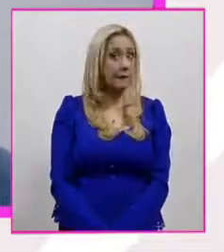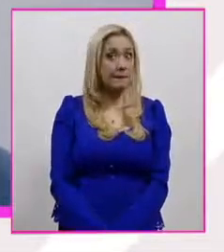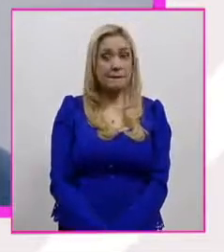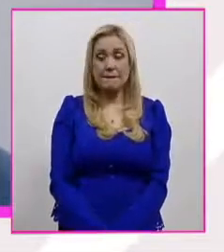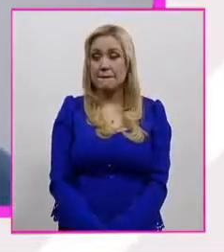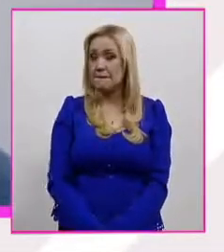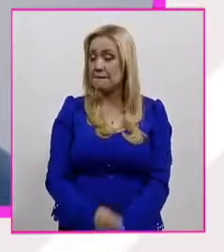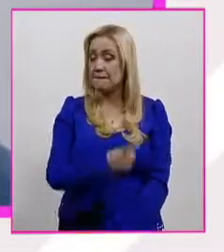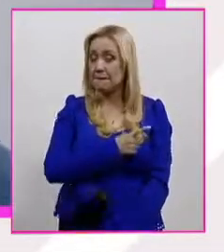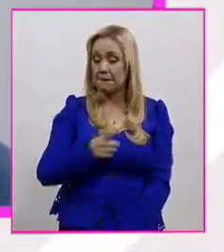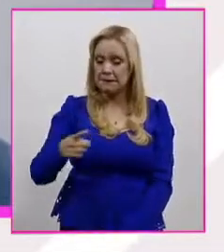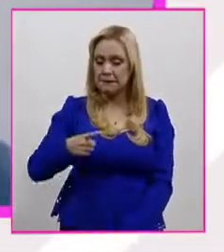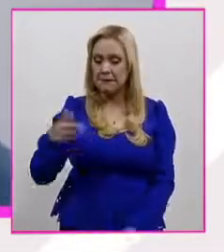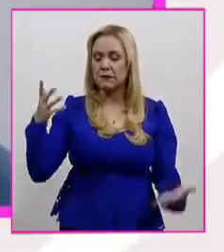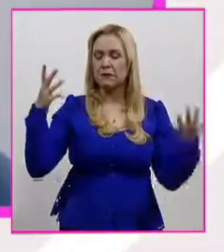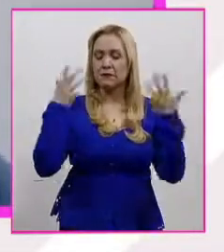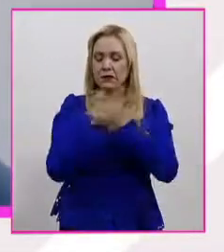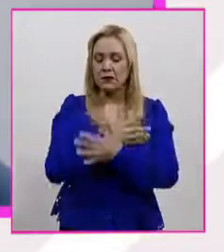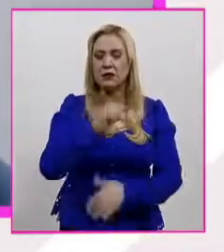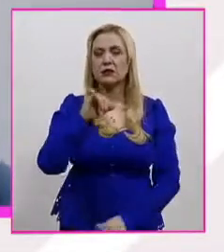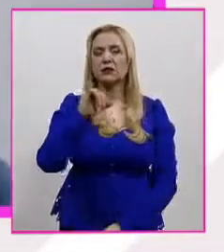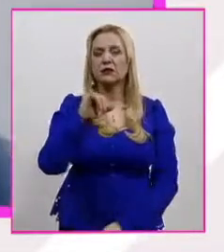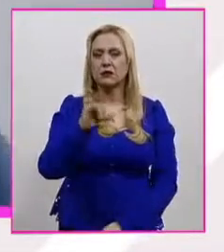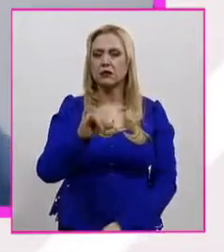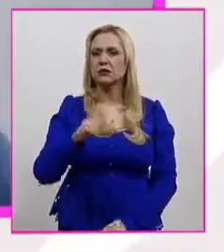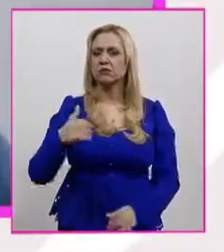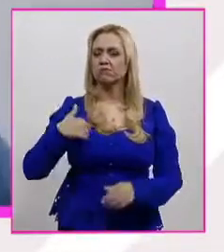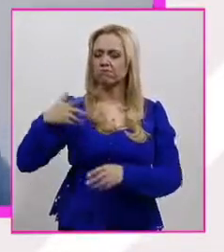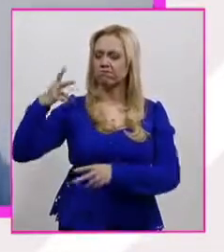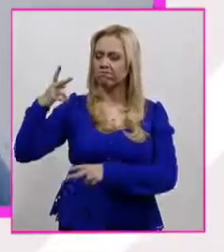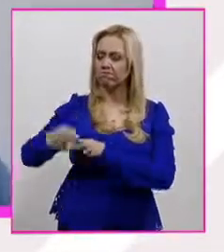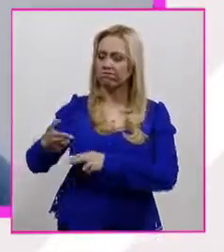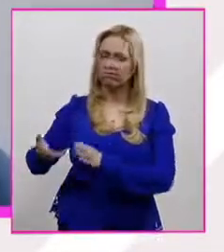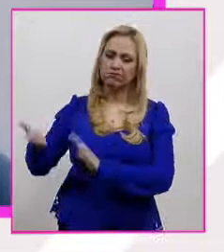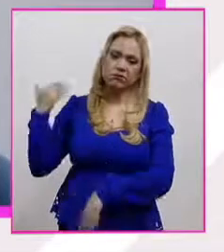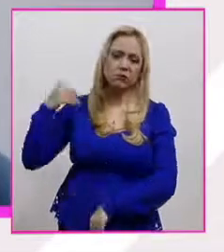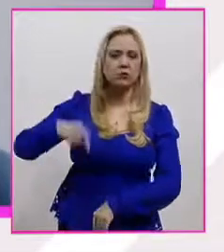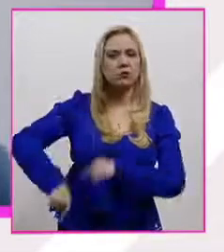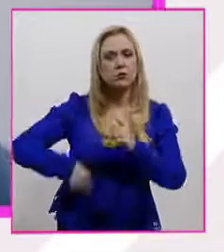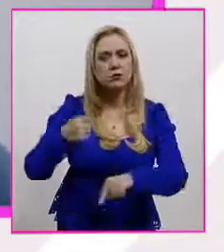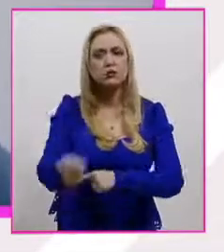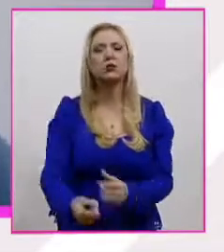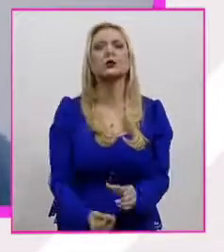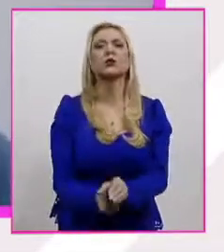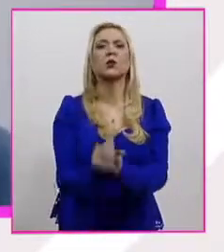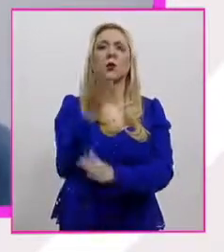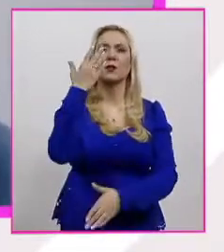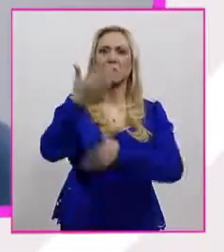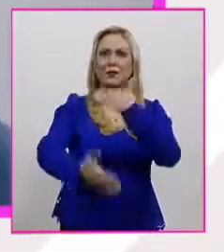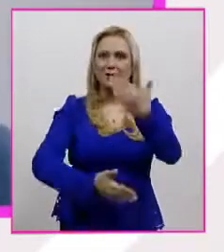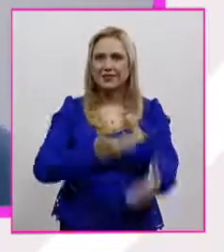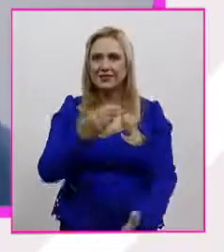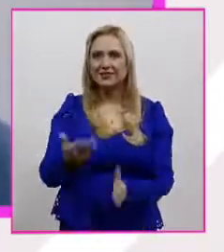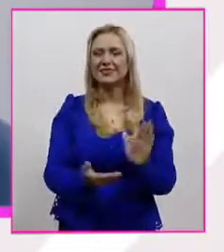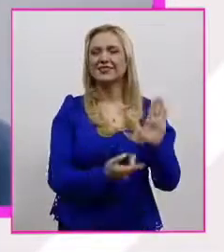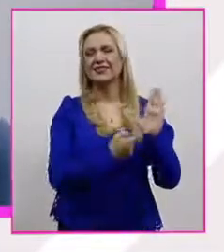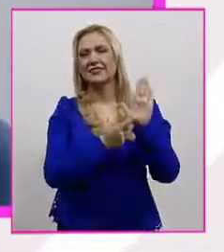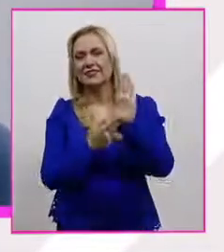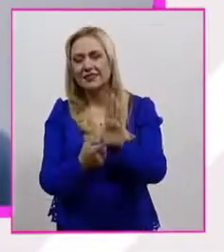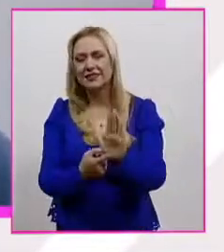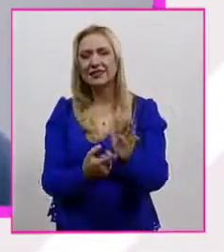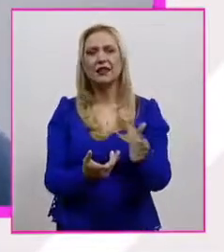aceptar pues esa parte que nos hace tan sociables, ¿no? A buscar visibilizados y mecanismos